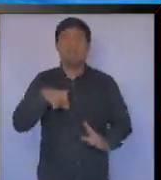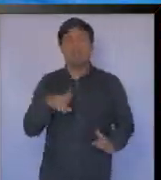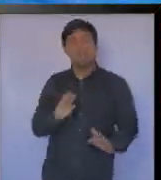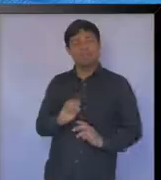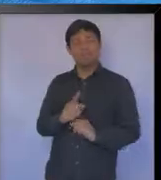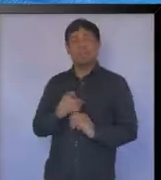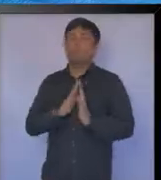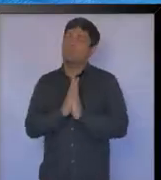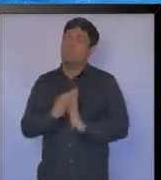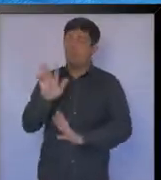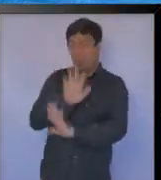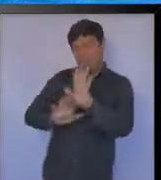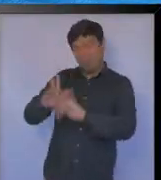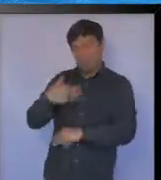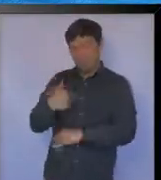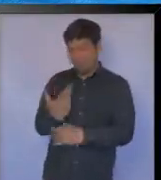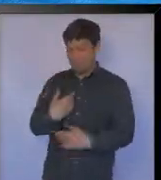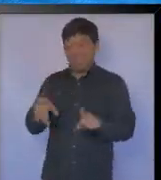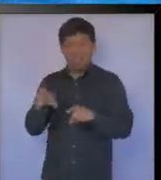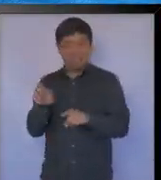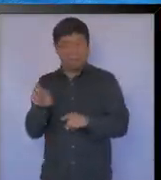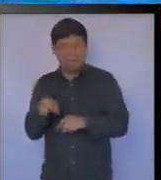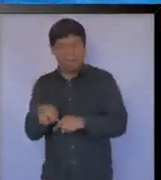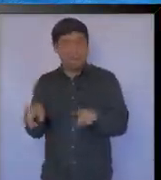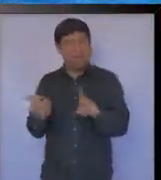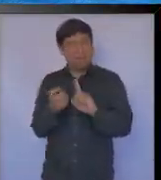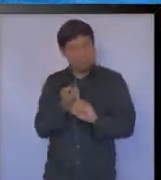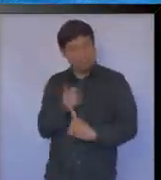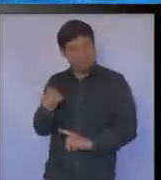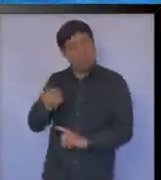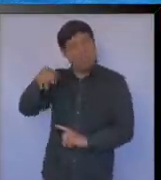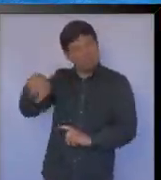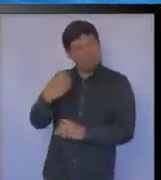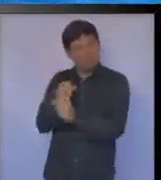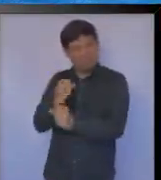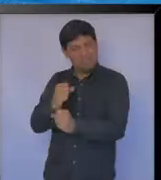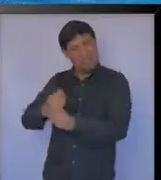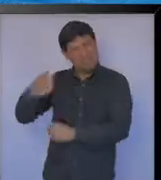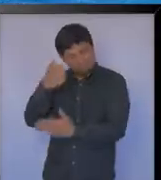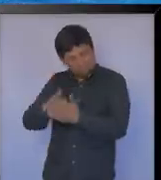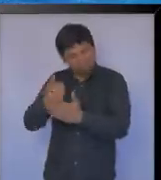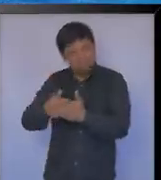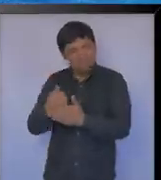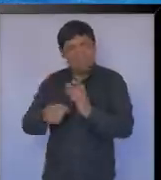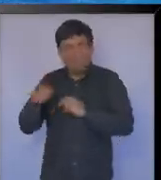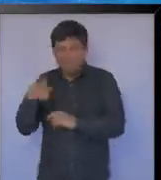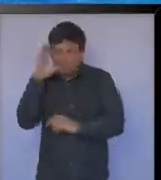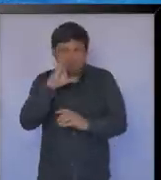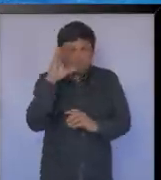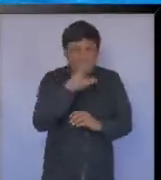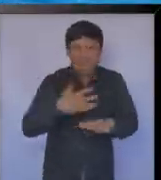hogar. Trabajo aventurero de mucho sacrificio, le canto con el alma al pescador del